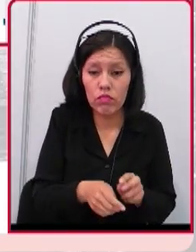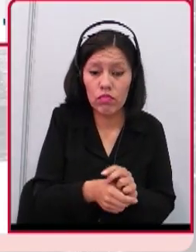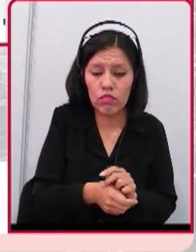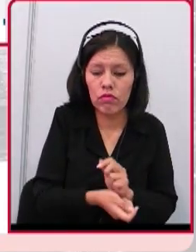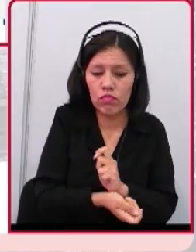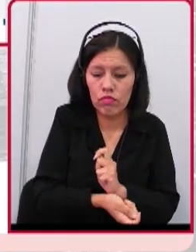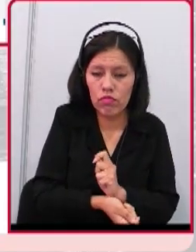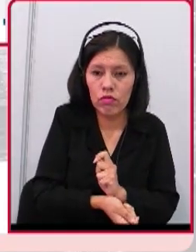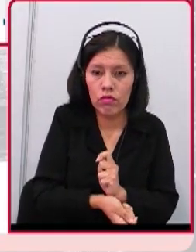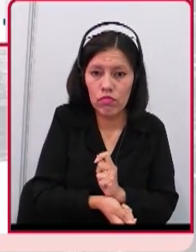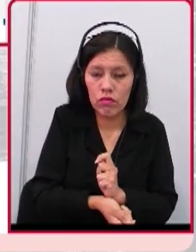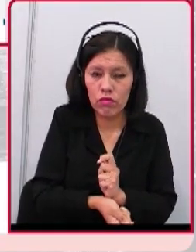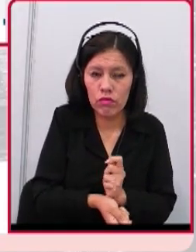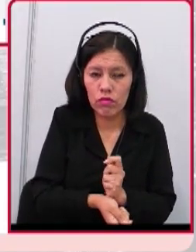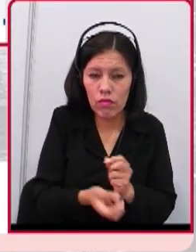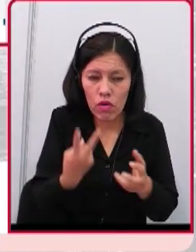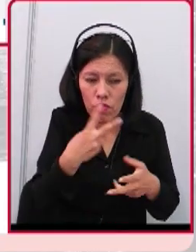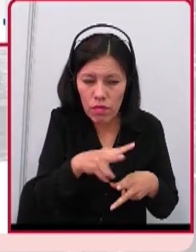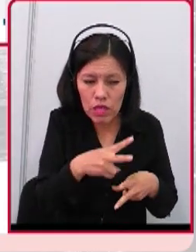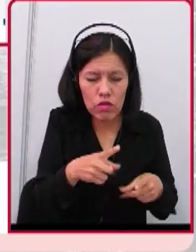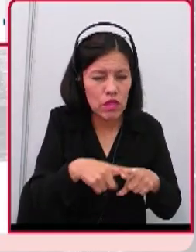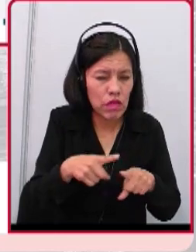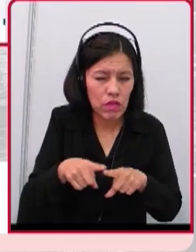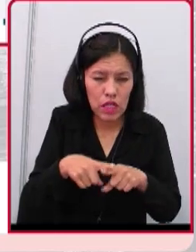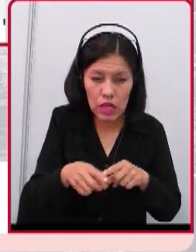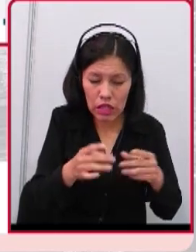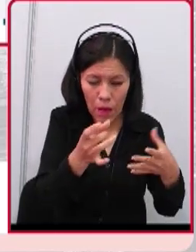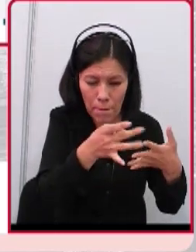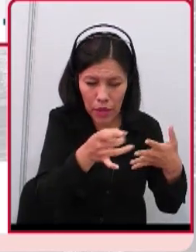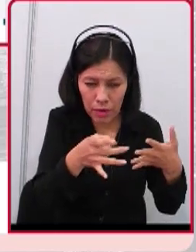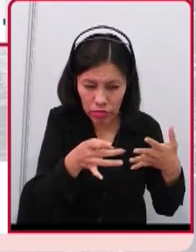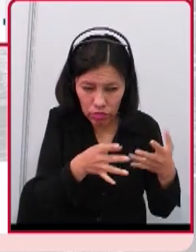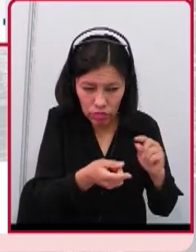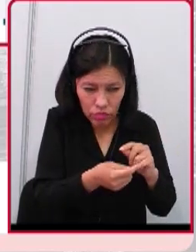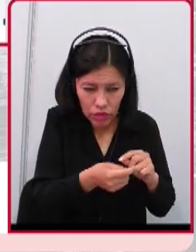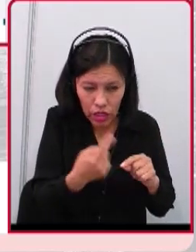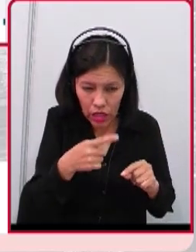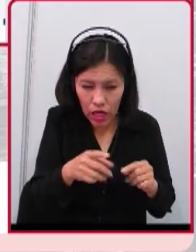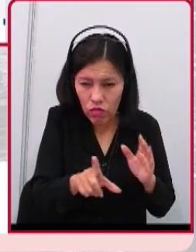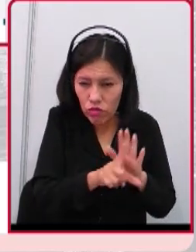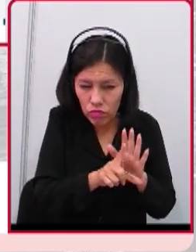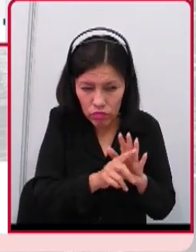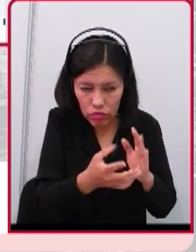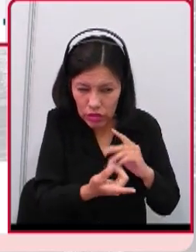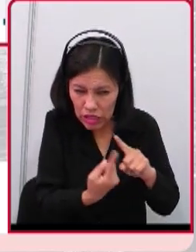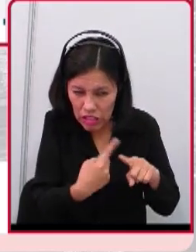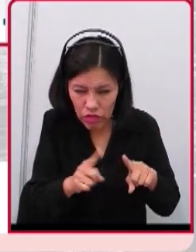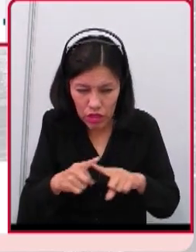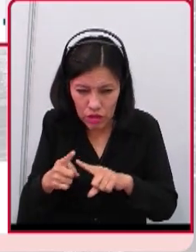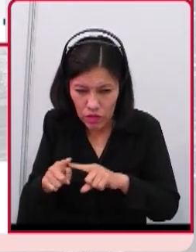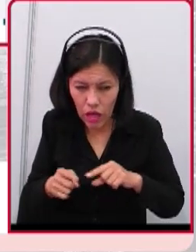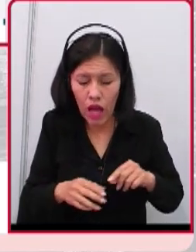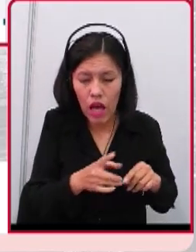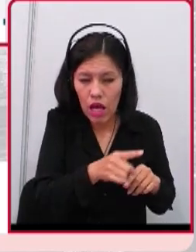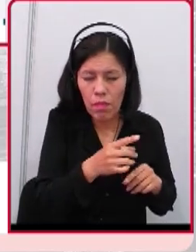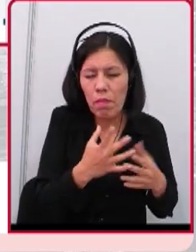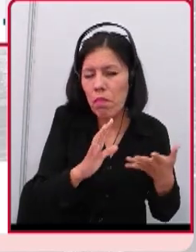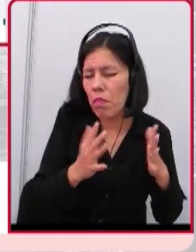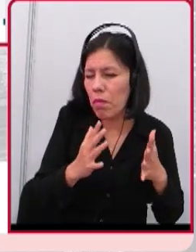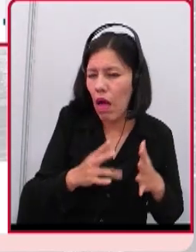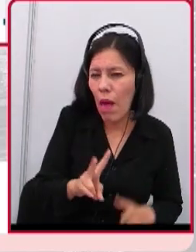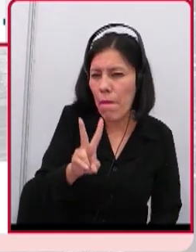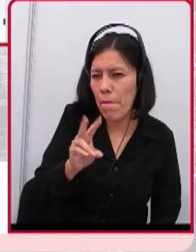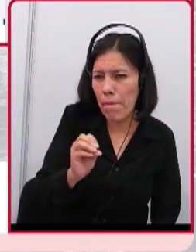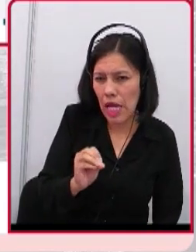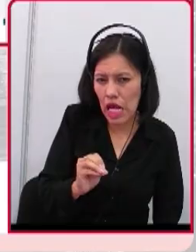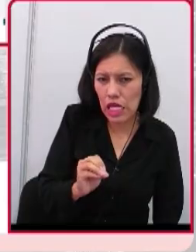bueno, también cabe mencionar que cada variable de leyes cuenta con aproximadamente 20